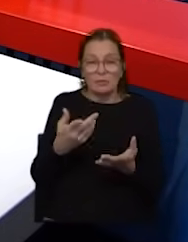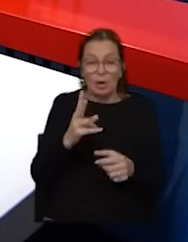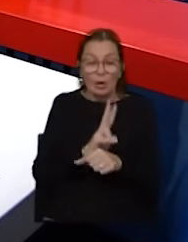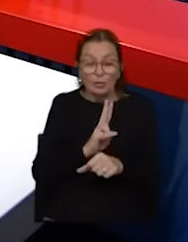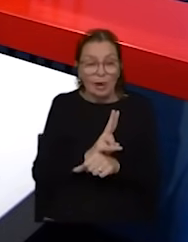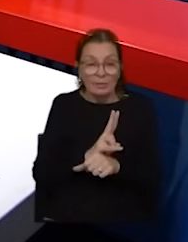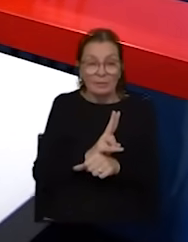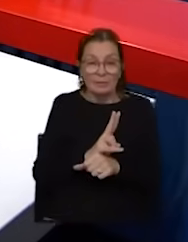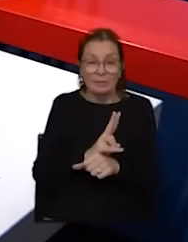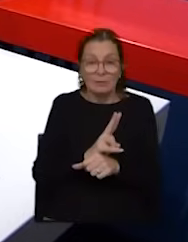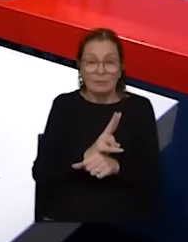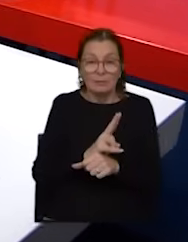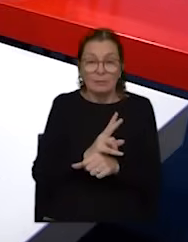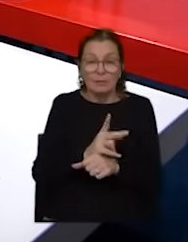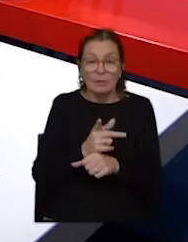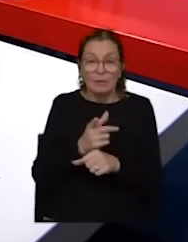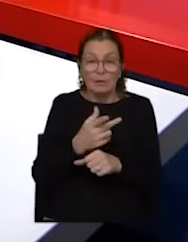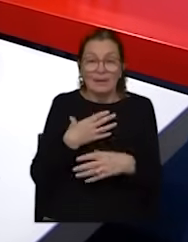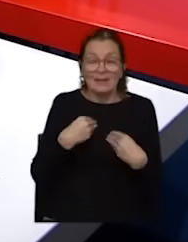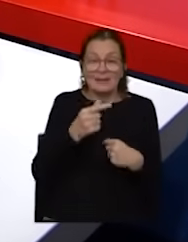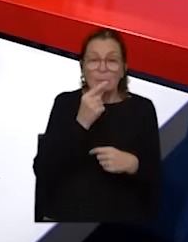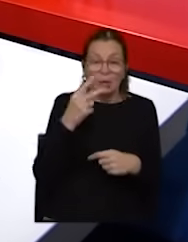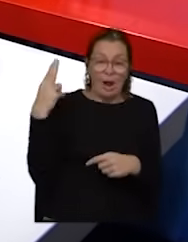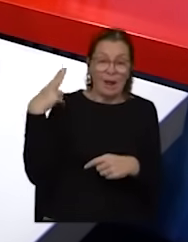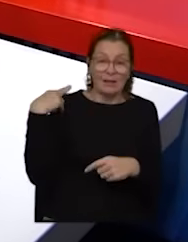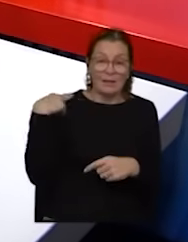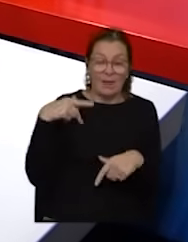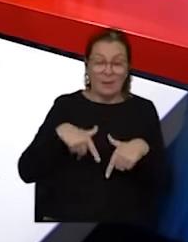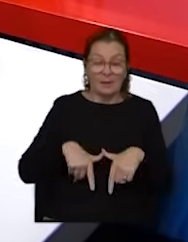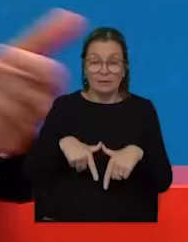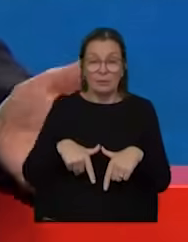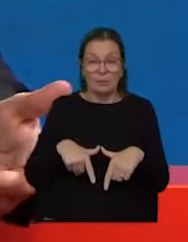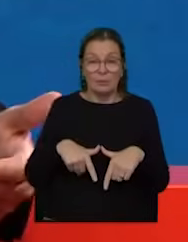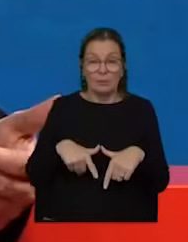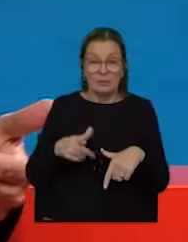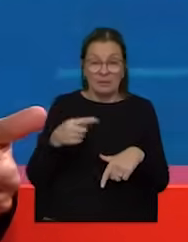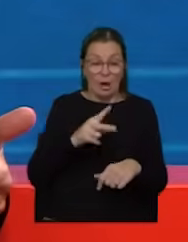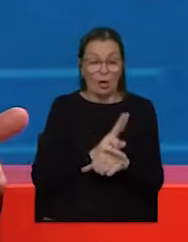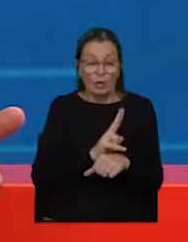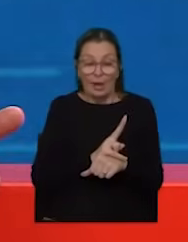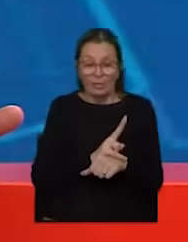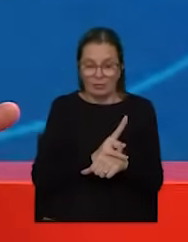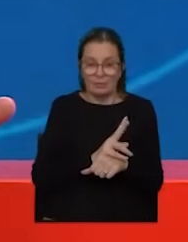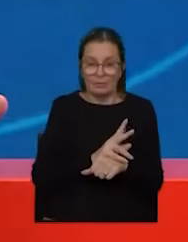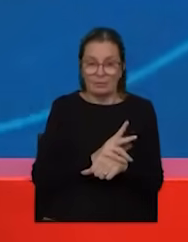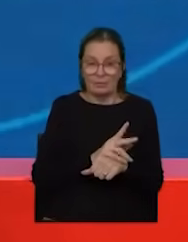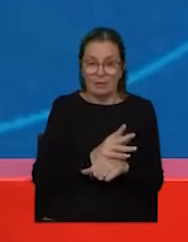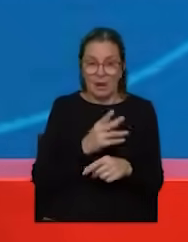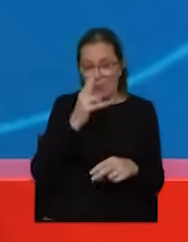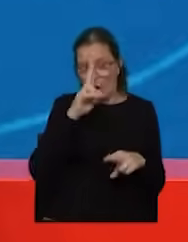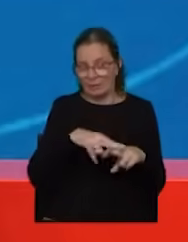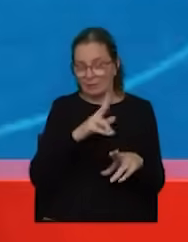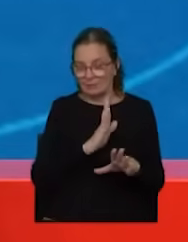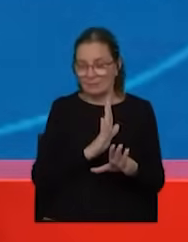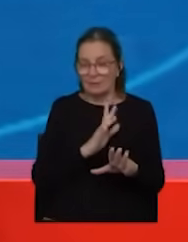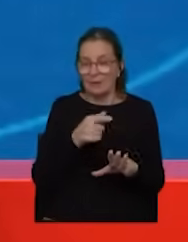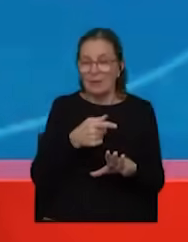controlando Lo que siente la policía es que el el jefe el ministro Me está controlando a muerte y